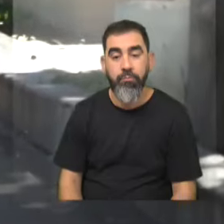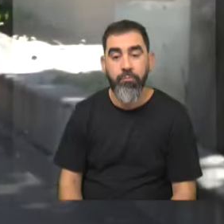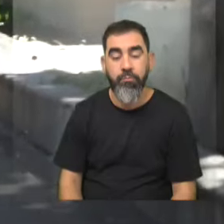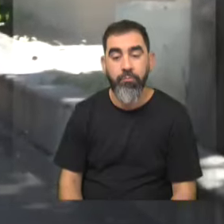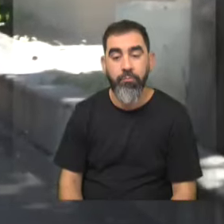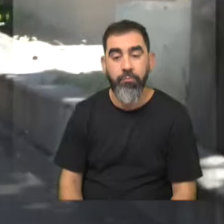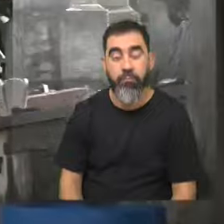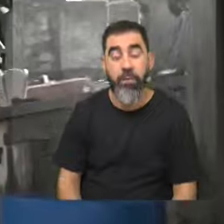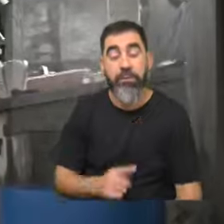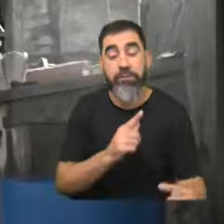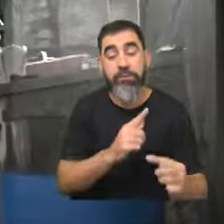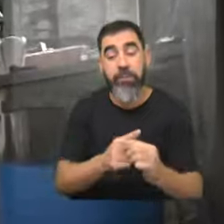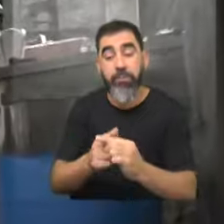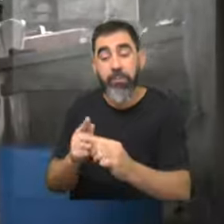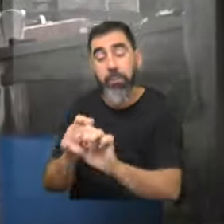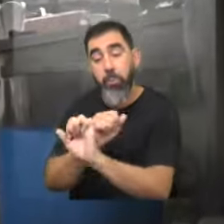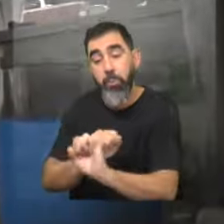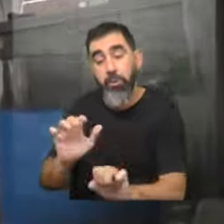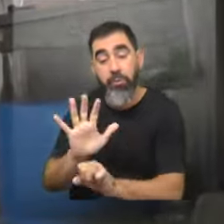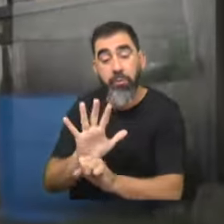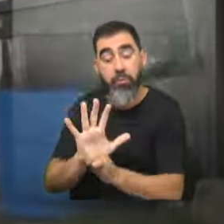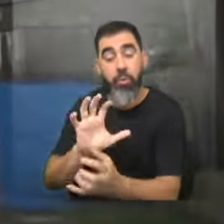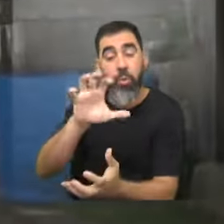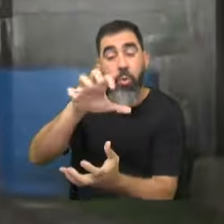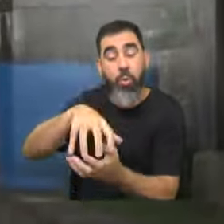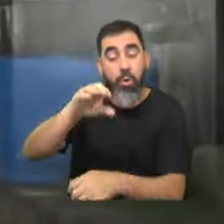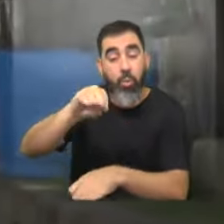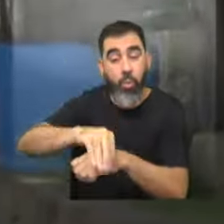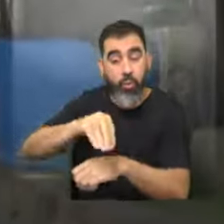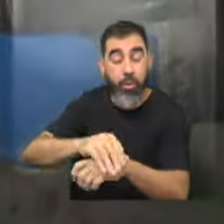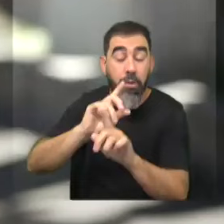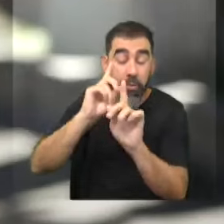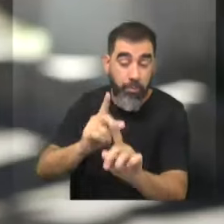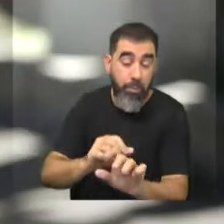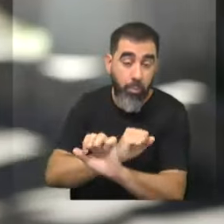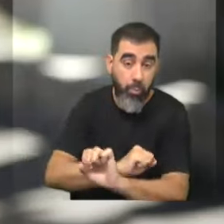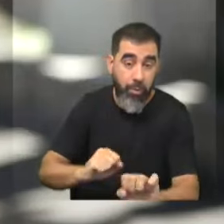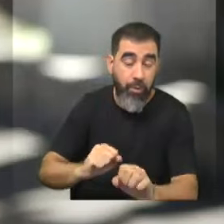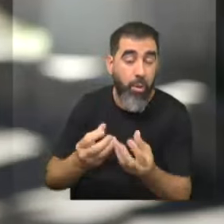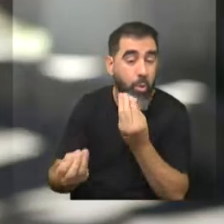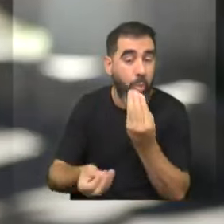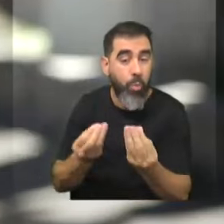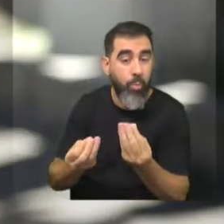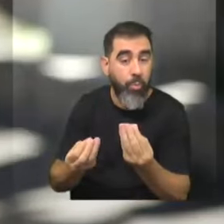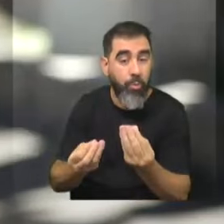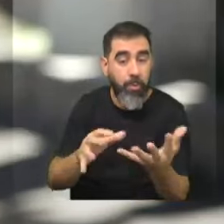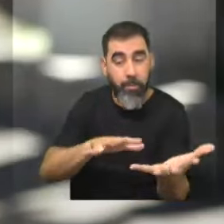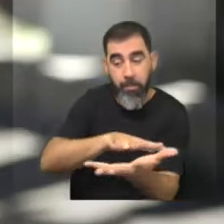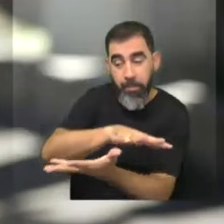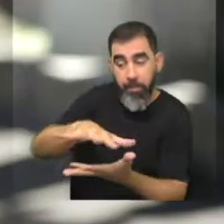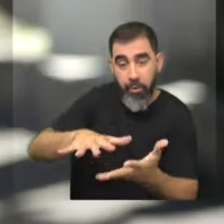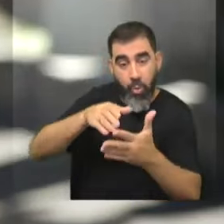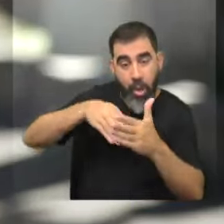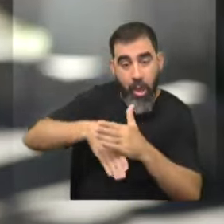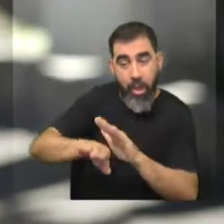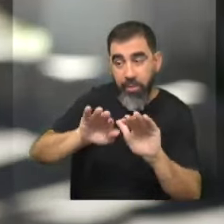Un cementerio puede ser entendido como un texto cultural. También podemos verlos en relación a cómo está distribuido el espacio dentro mismo